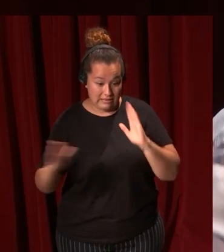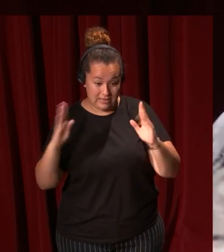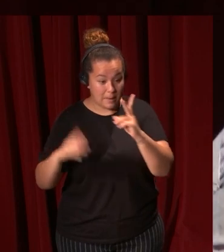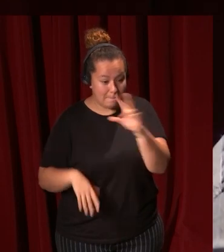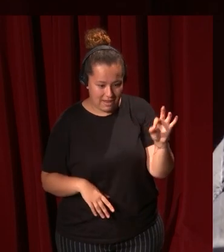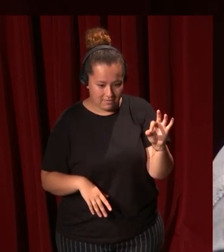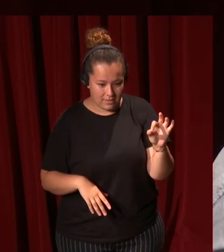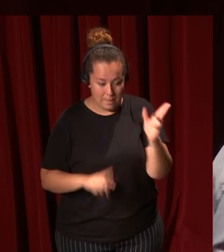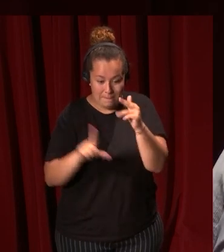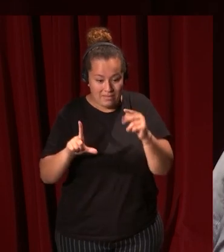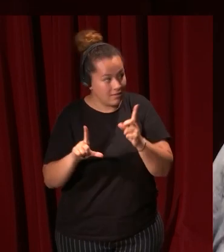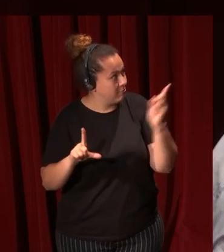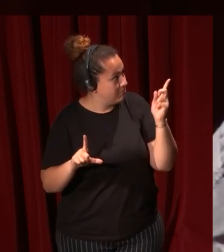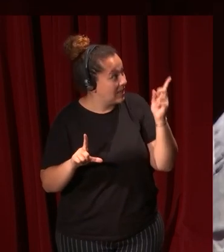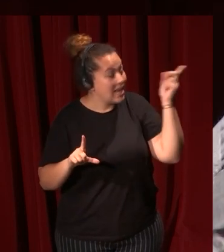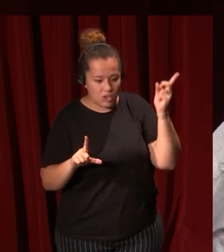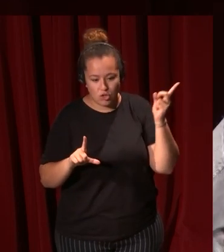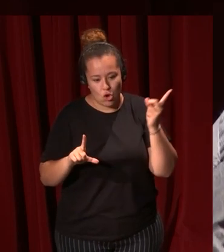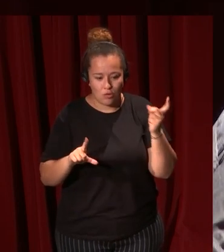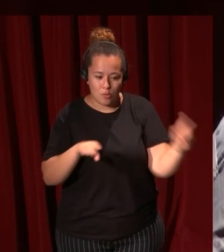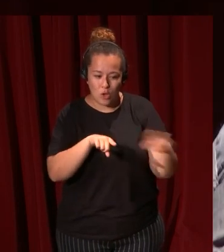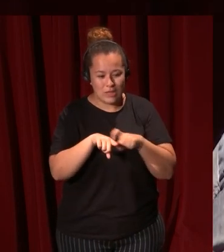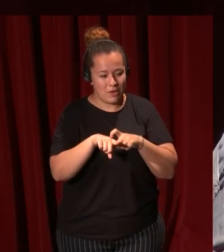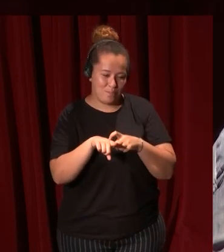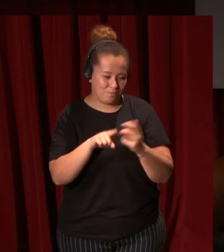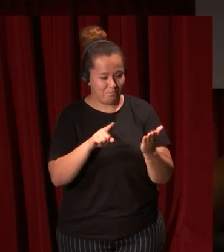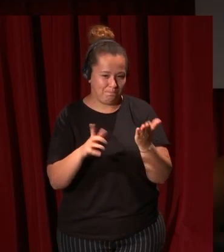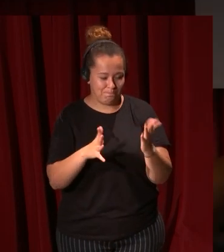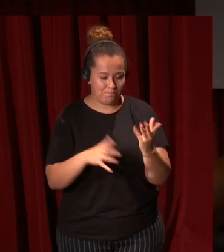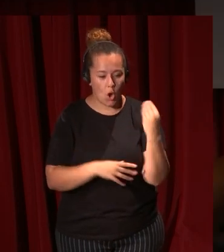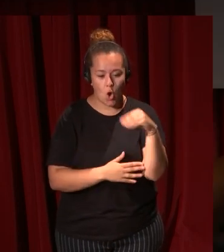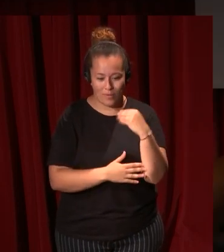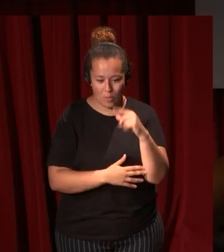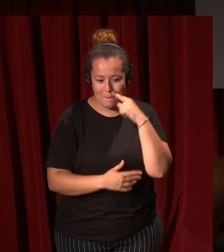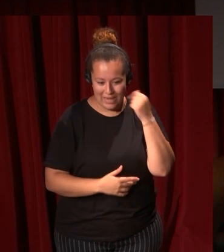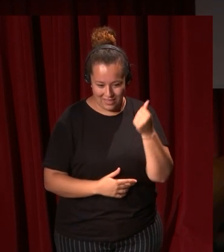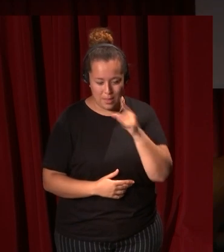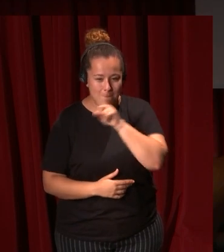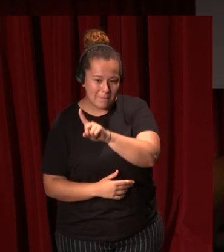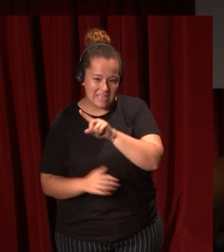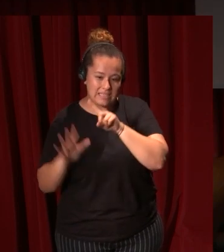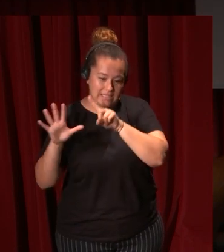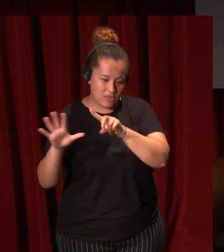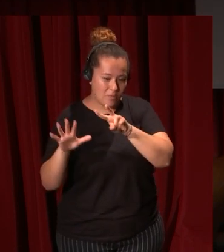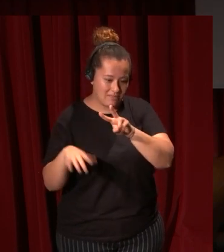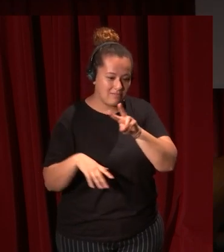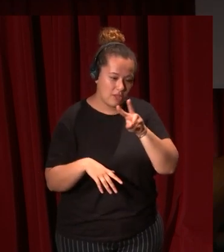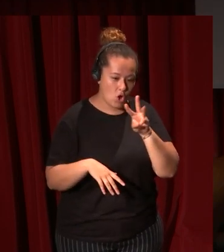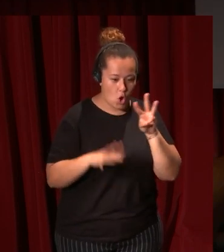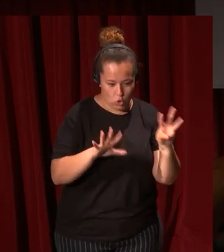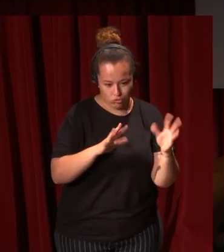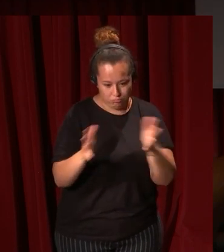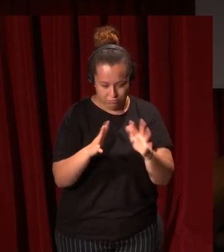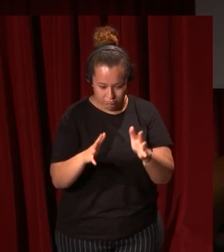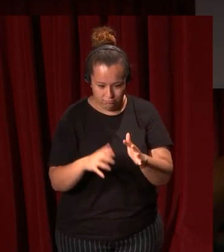se pinta de esta manera este es un cuadro de relativa juventud de Velázquez 1628 seguramente tiene 29 años es un